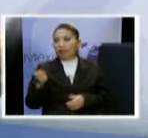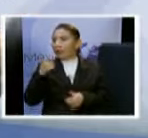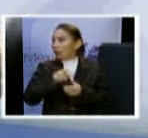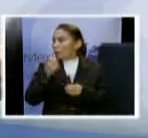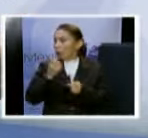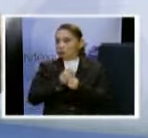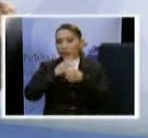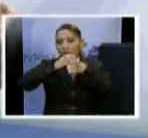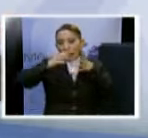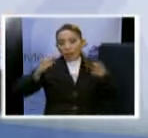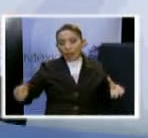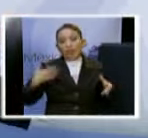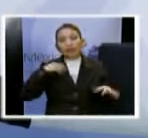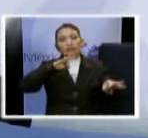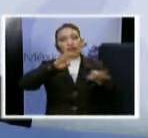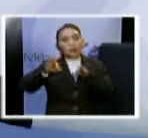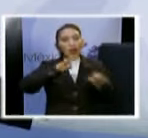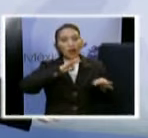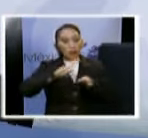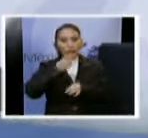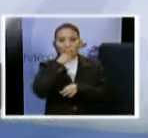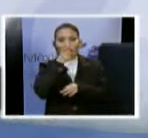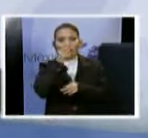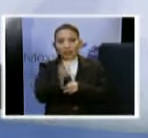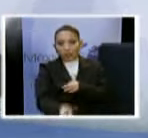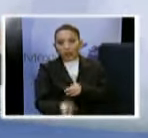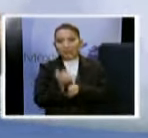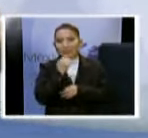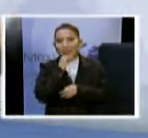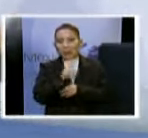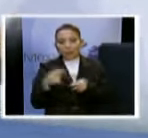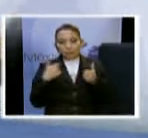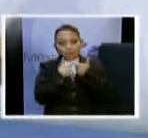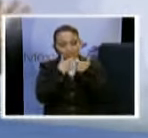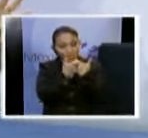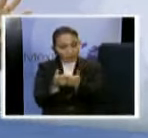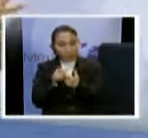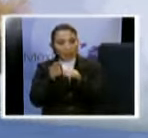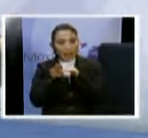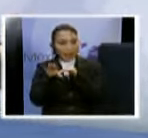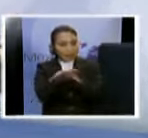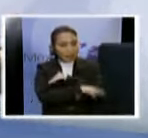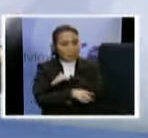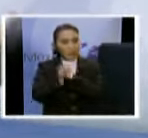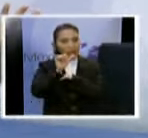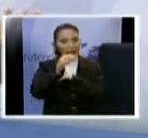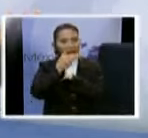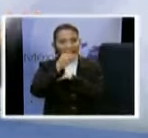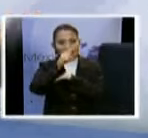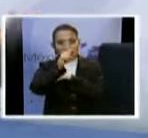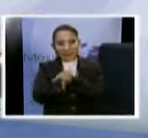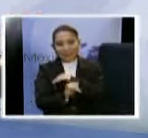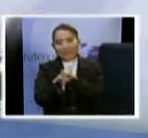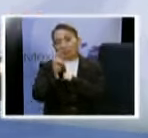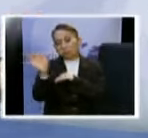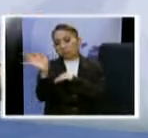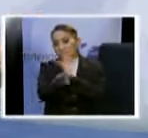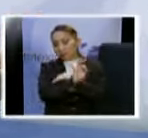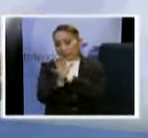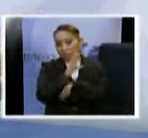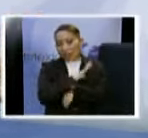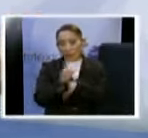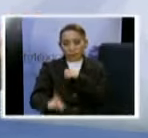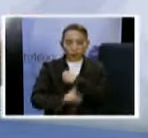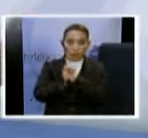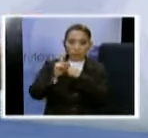grandes oportunidades, se está trabajando, como aquí ya se dijo, también en la cooperación con el Caribe, el caso de Haití, posibles